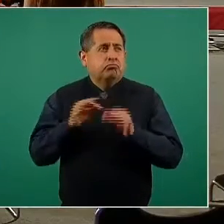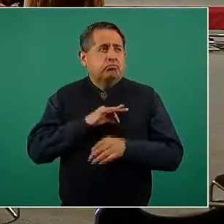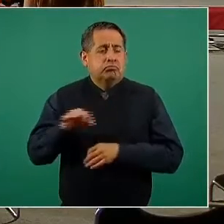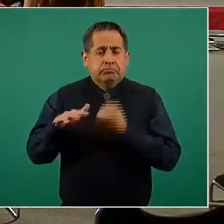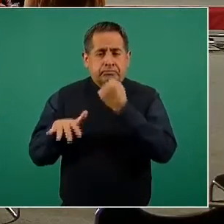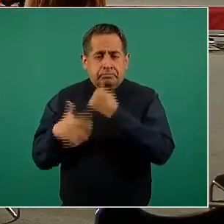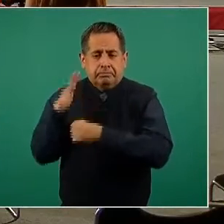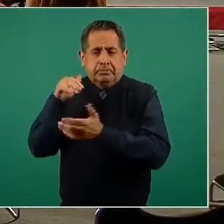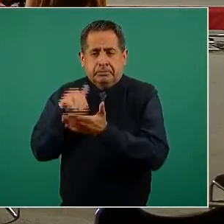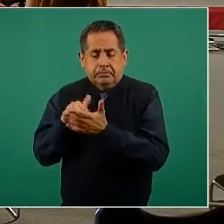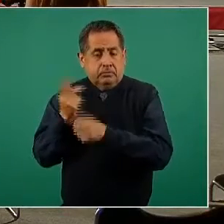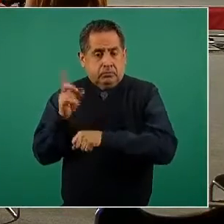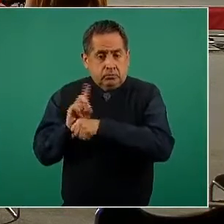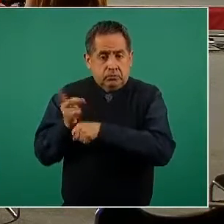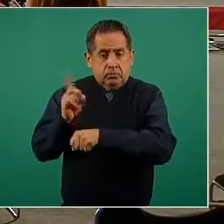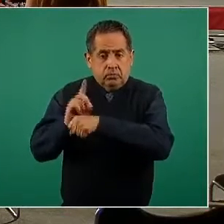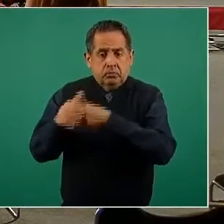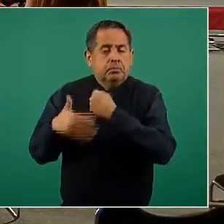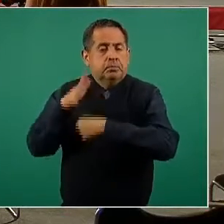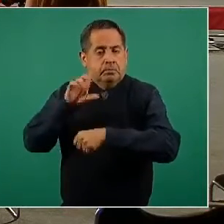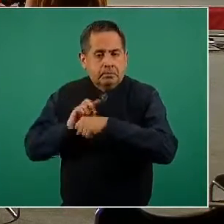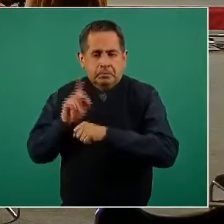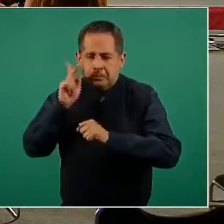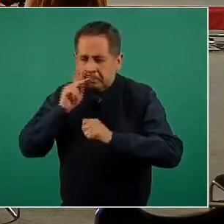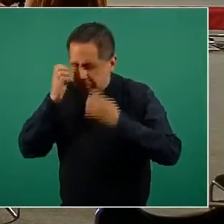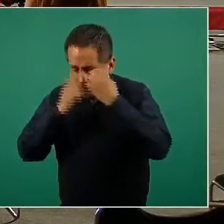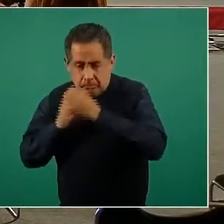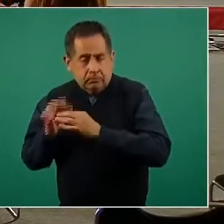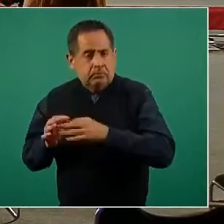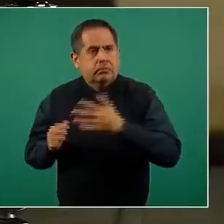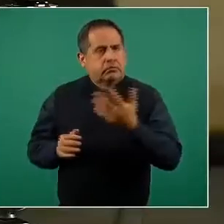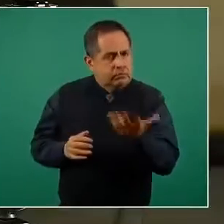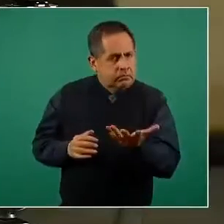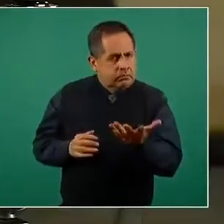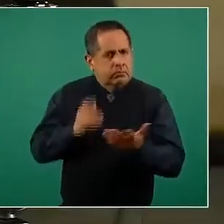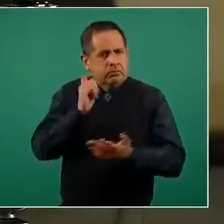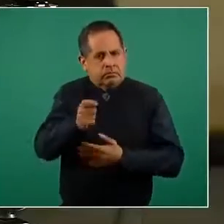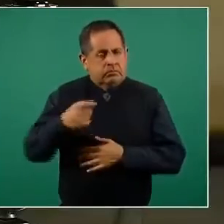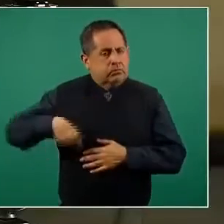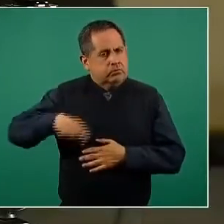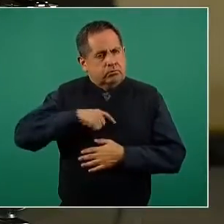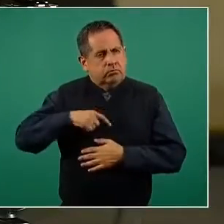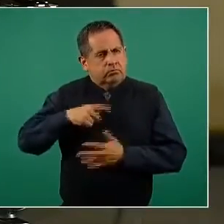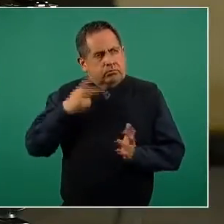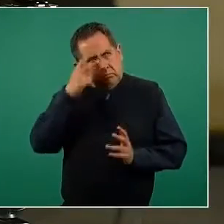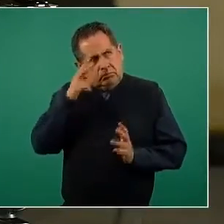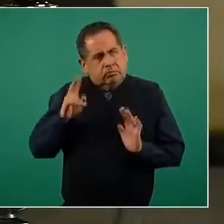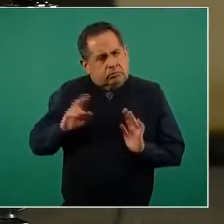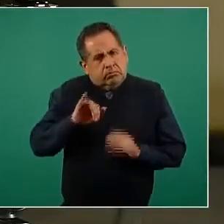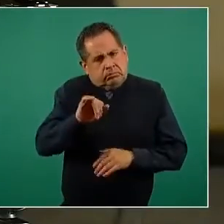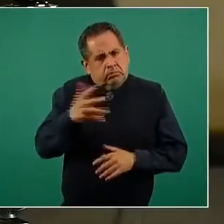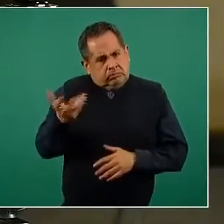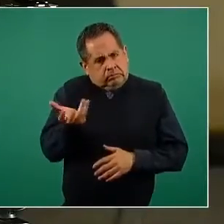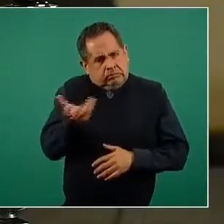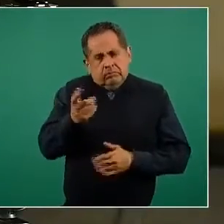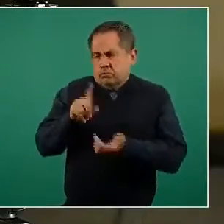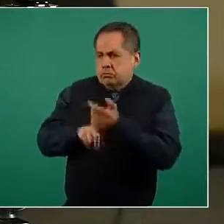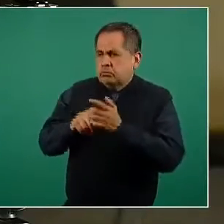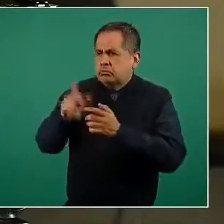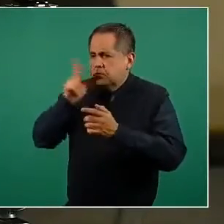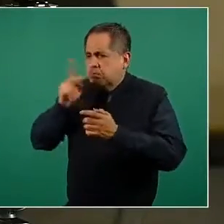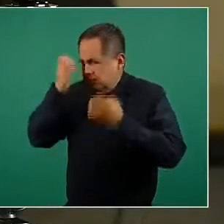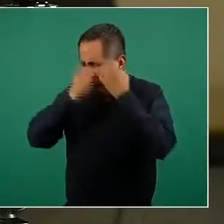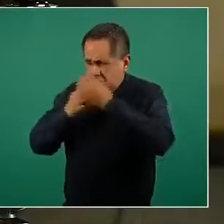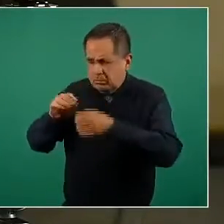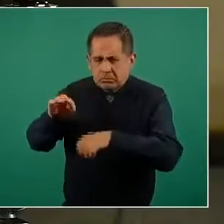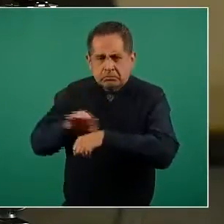15,000 pruebas al día. Entonces sí somos un país que estamos aplicando, bueno, que el sector está aplicando pruebas,